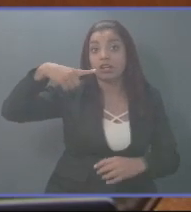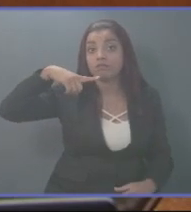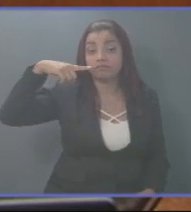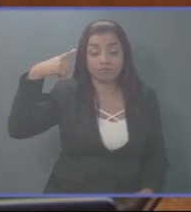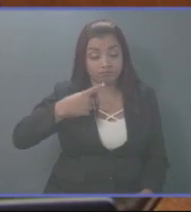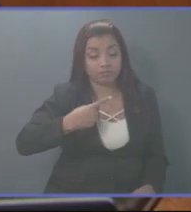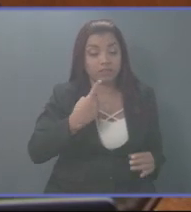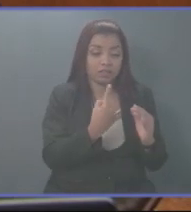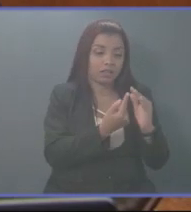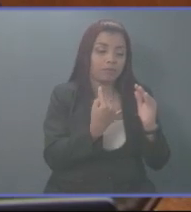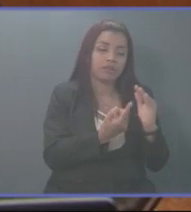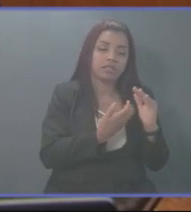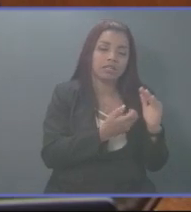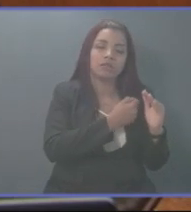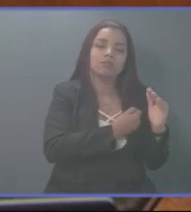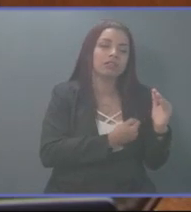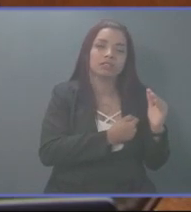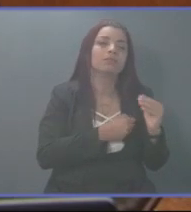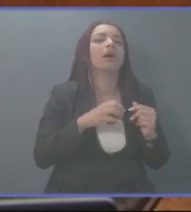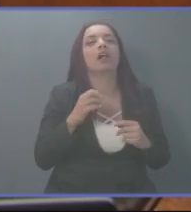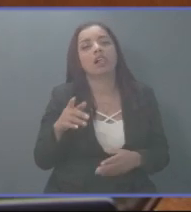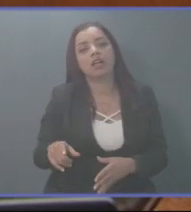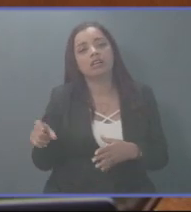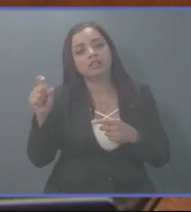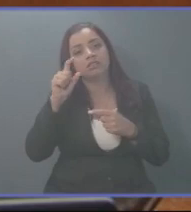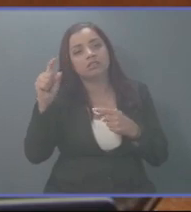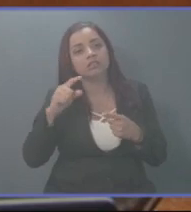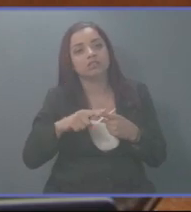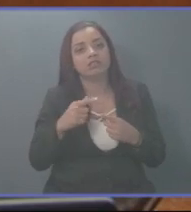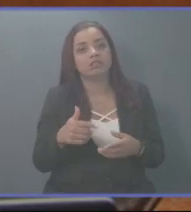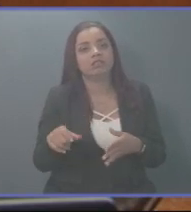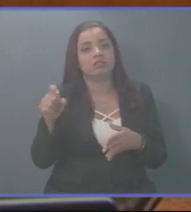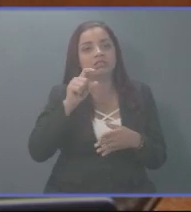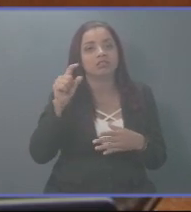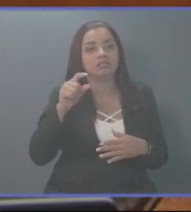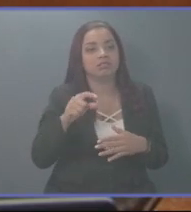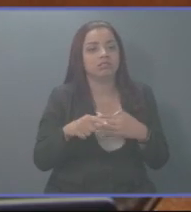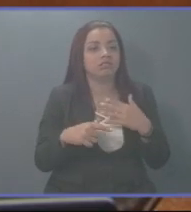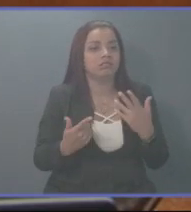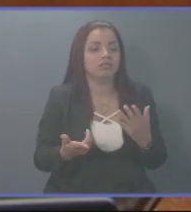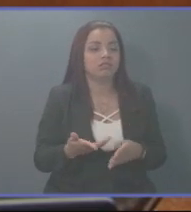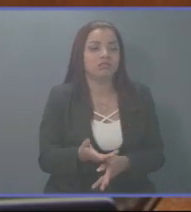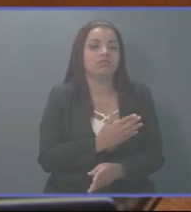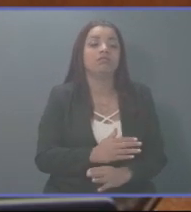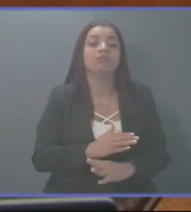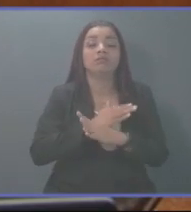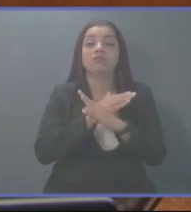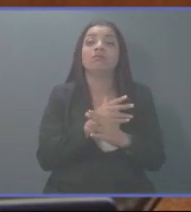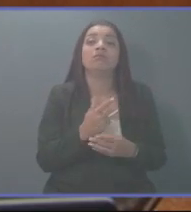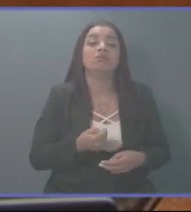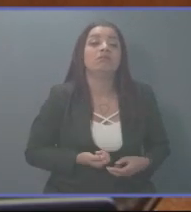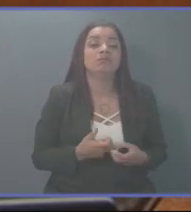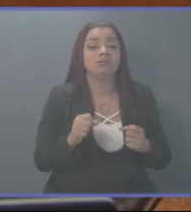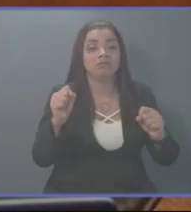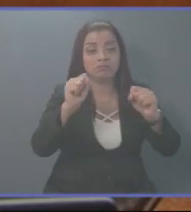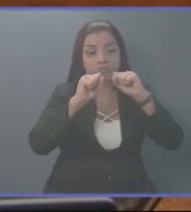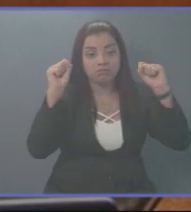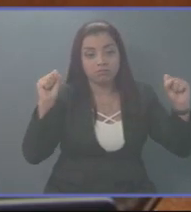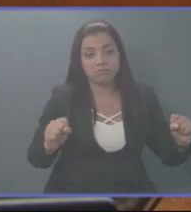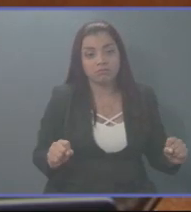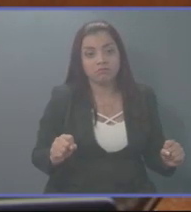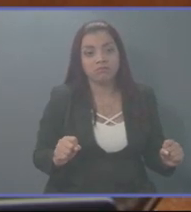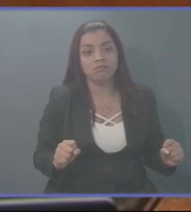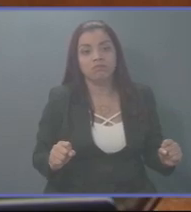Dirección, autoridades locales y entidades encargadas de la prevención establecerán un sistema de alerta